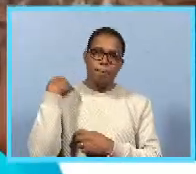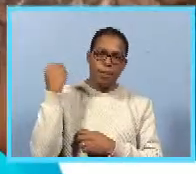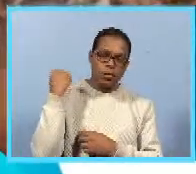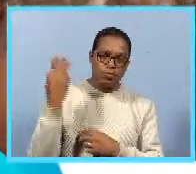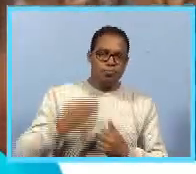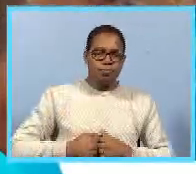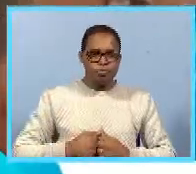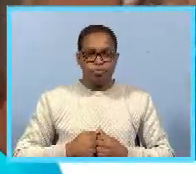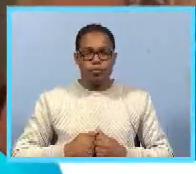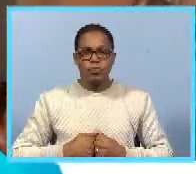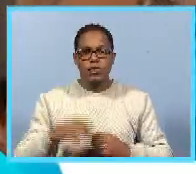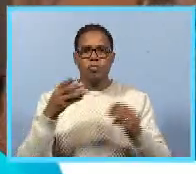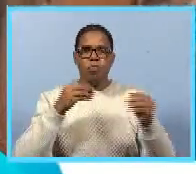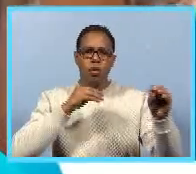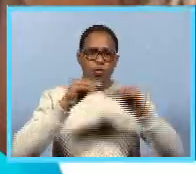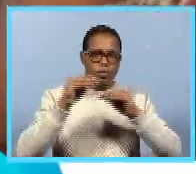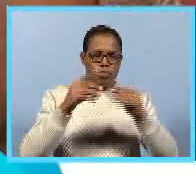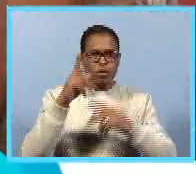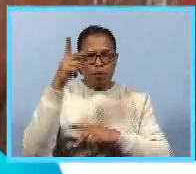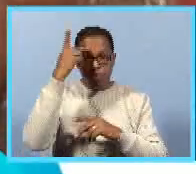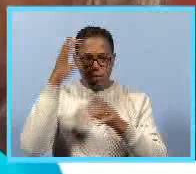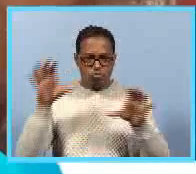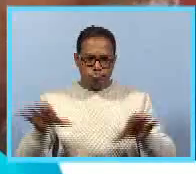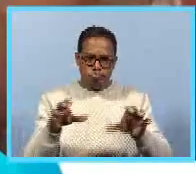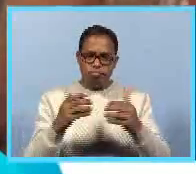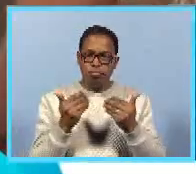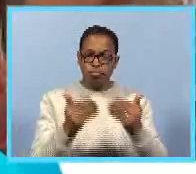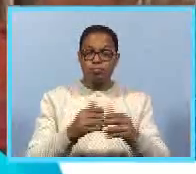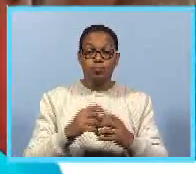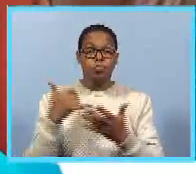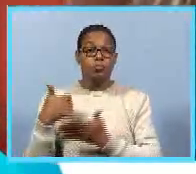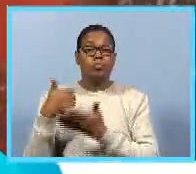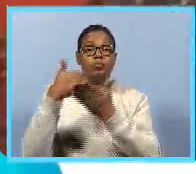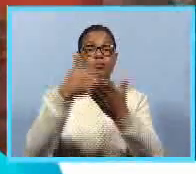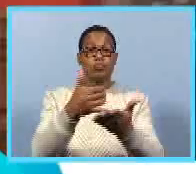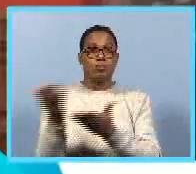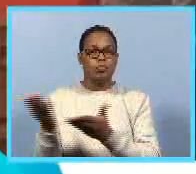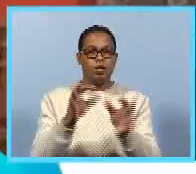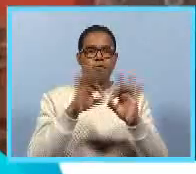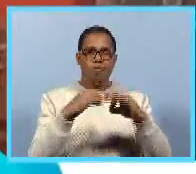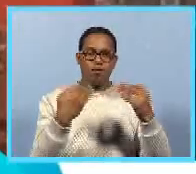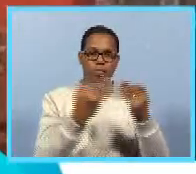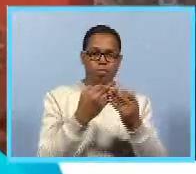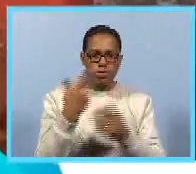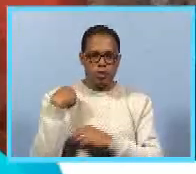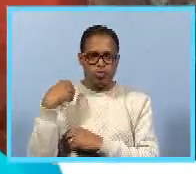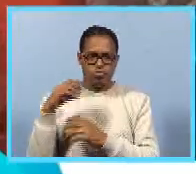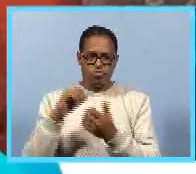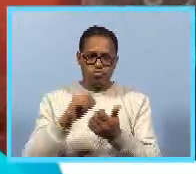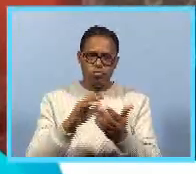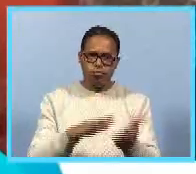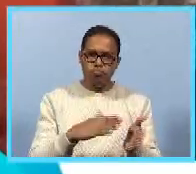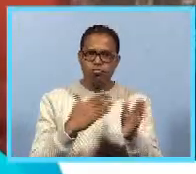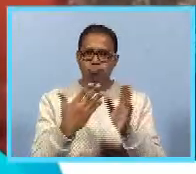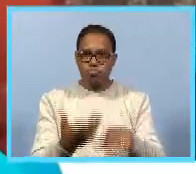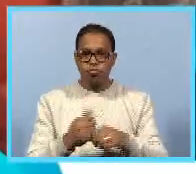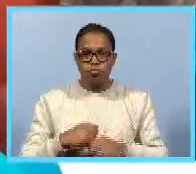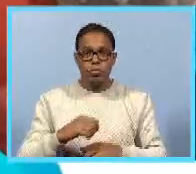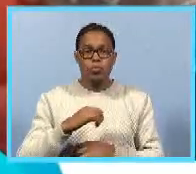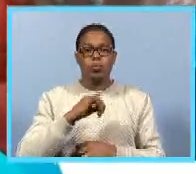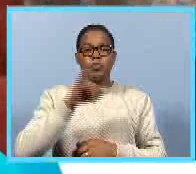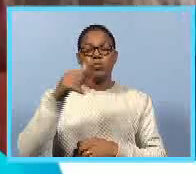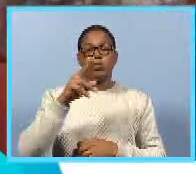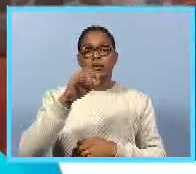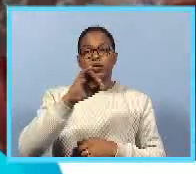activa en el movimiento político. Los galardonados fueron entregados a familiares de los fallecidos y al ingeniero también Juan Germán Arias